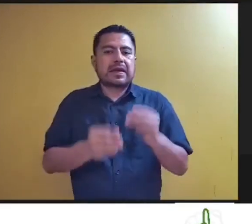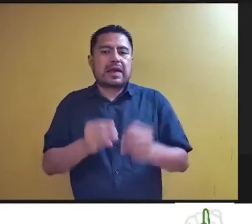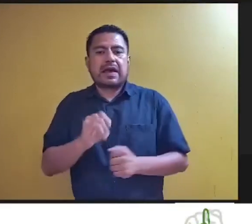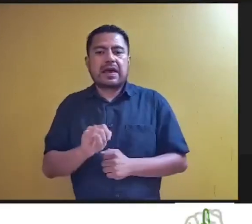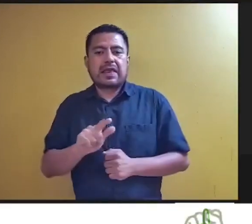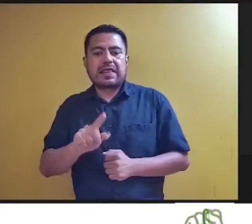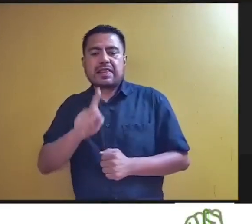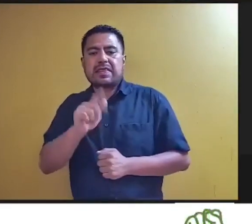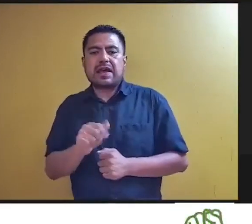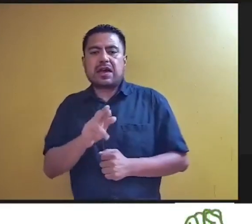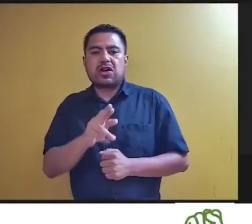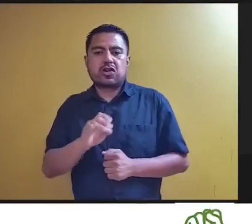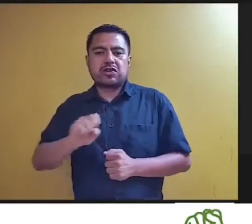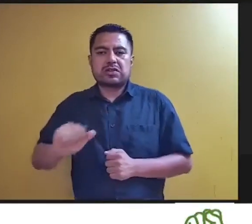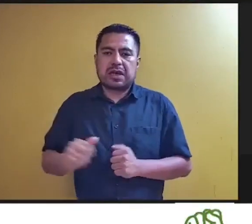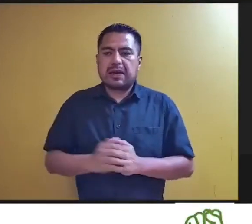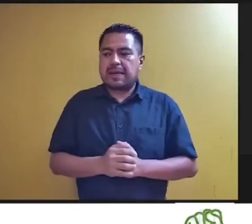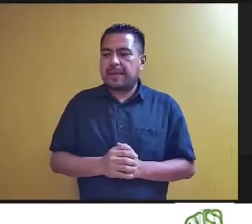Rosa Salgado Brito.